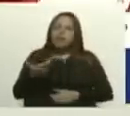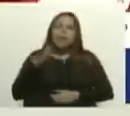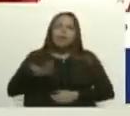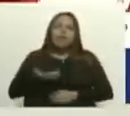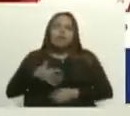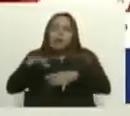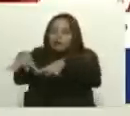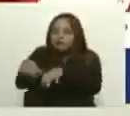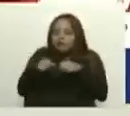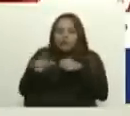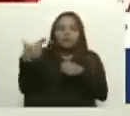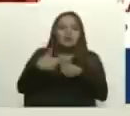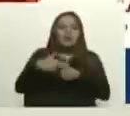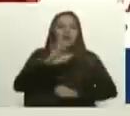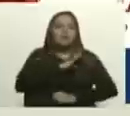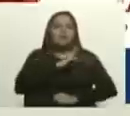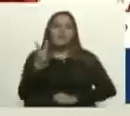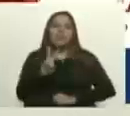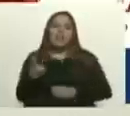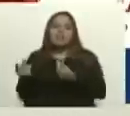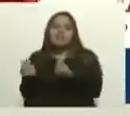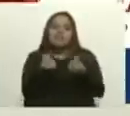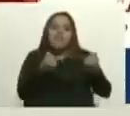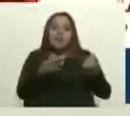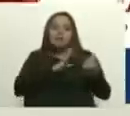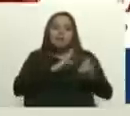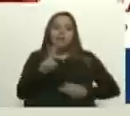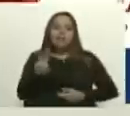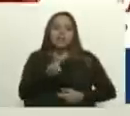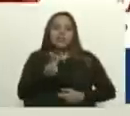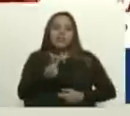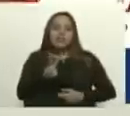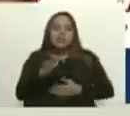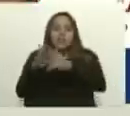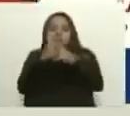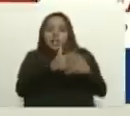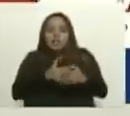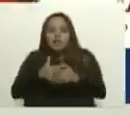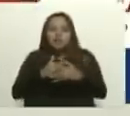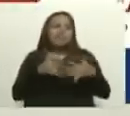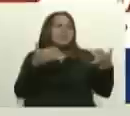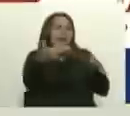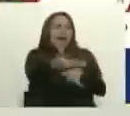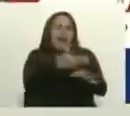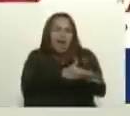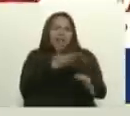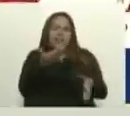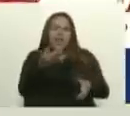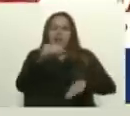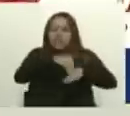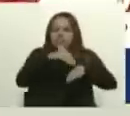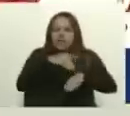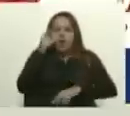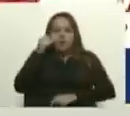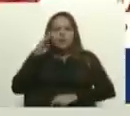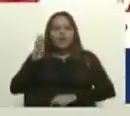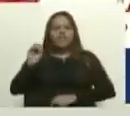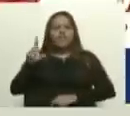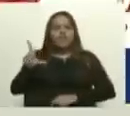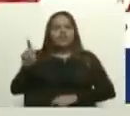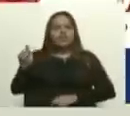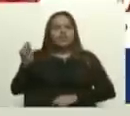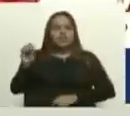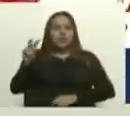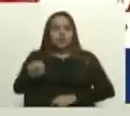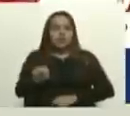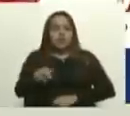el petróleo venezolano, la riqueza venezolana, que Estados Unidos... Ya eso lo había inclusive adelantado Bolton, ¿verdad? El